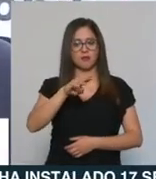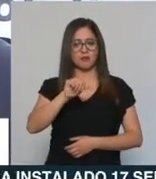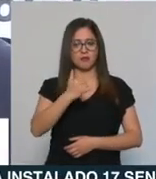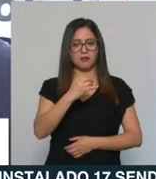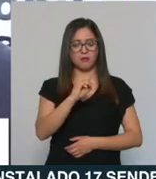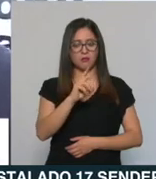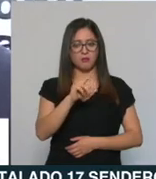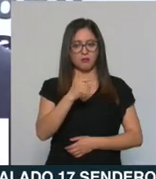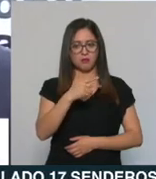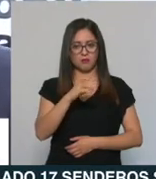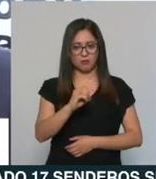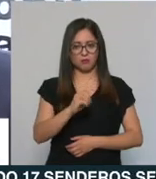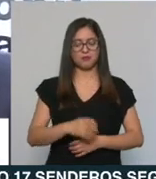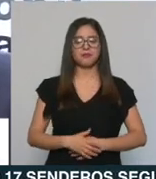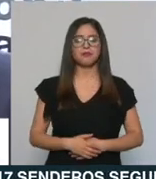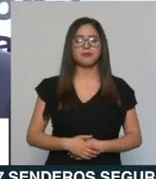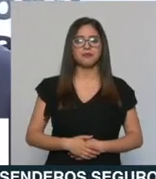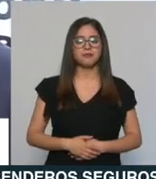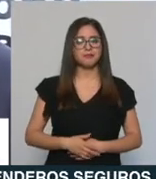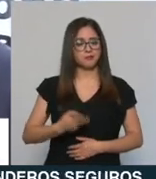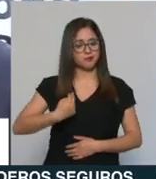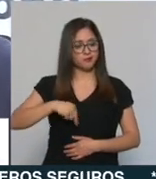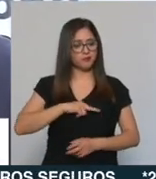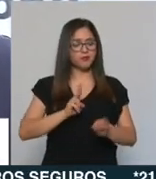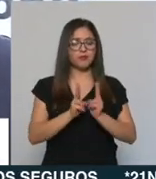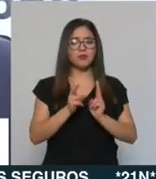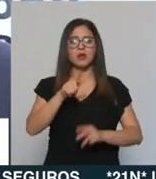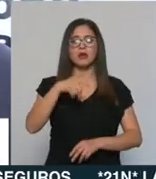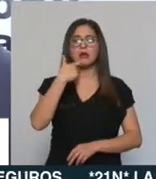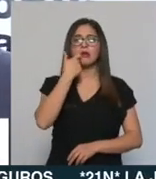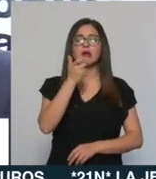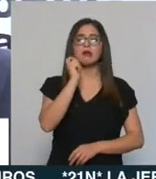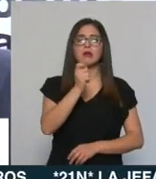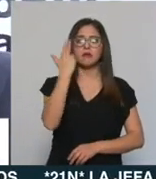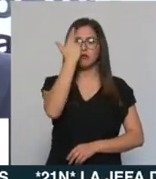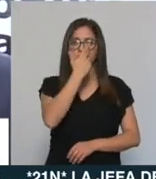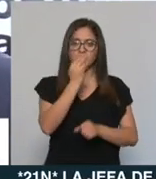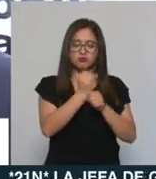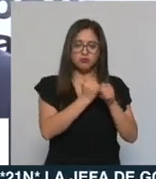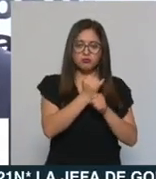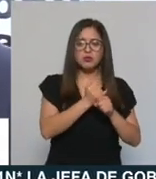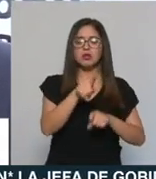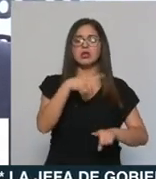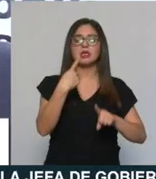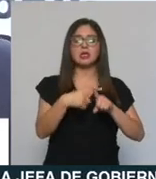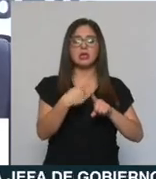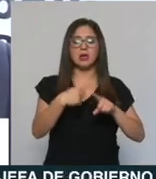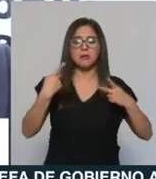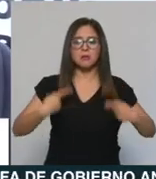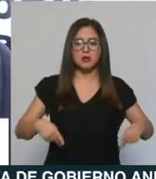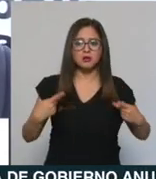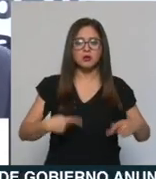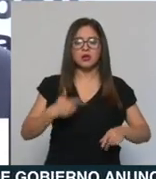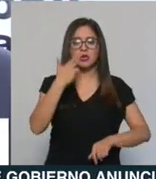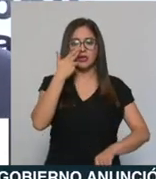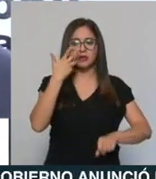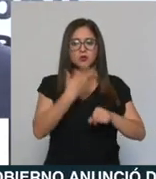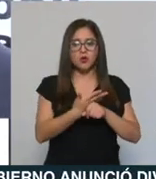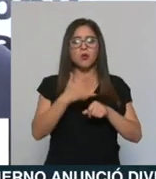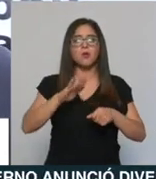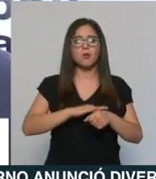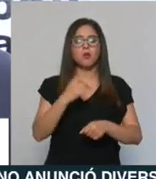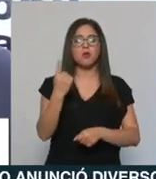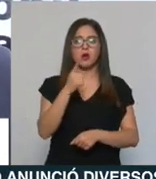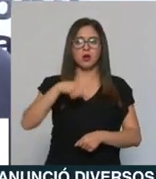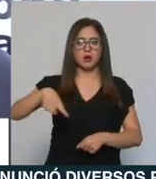es que se llegue a fondo en las investigaciones, que se sancione a los responsables intelectuales de la